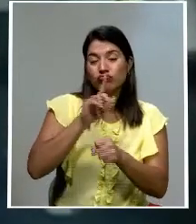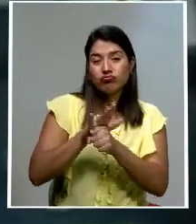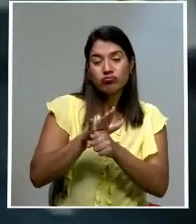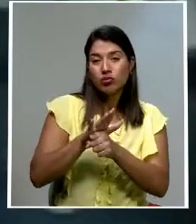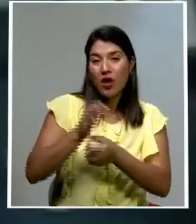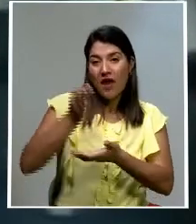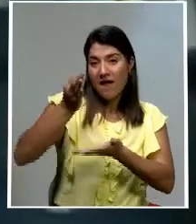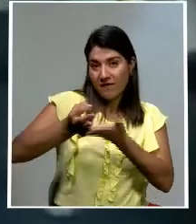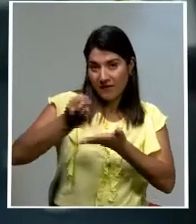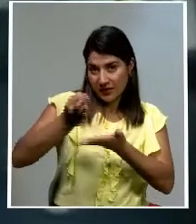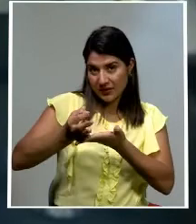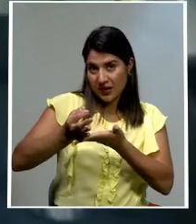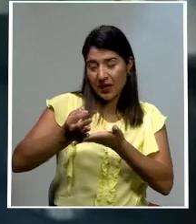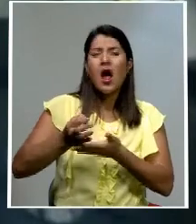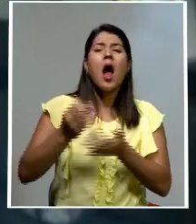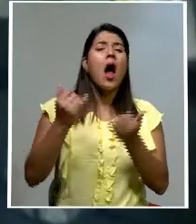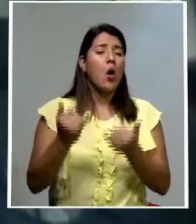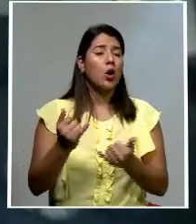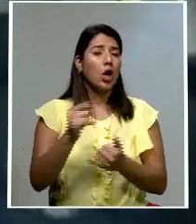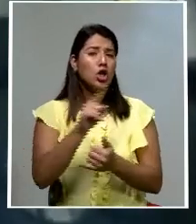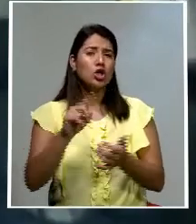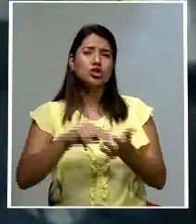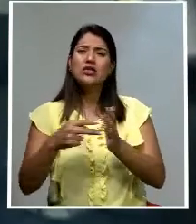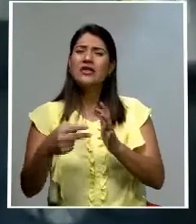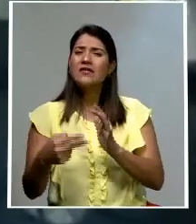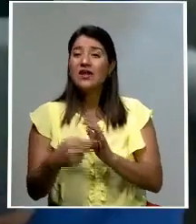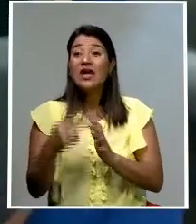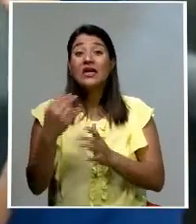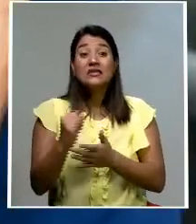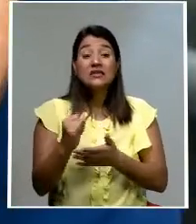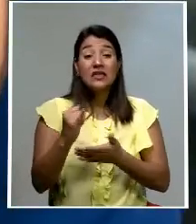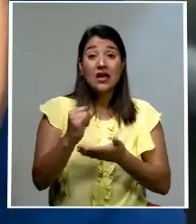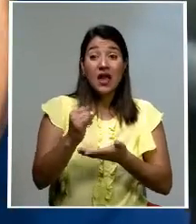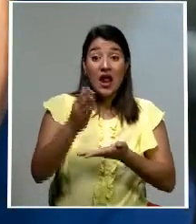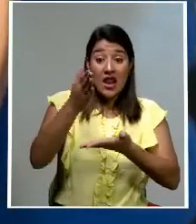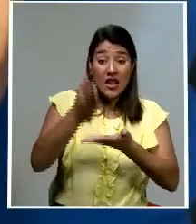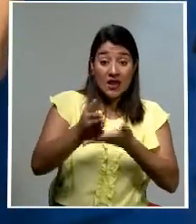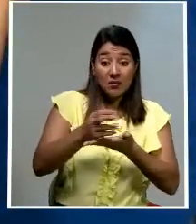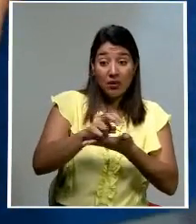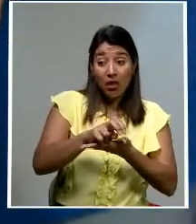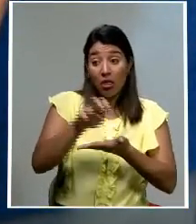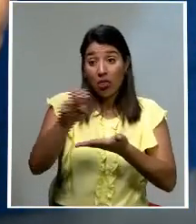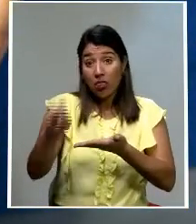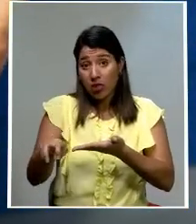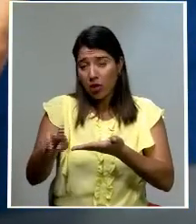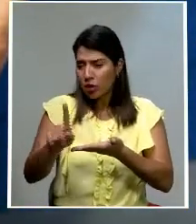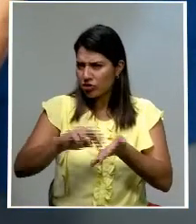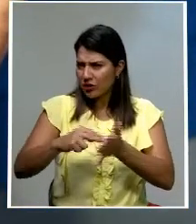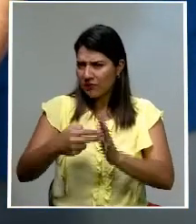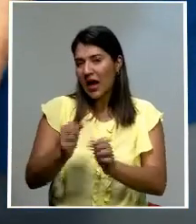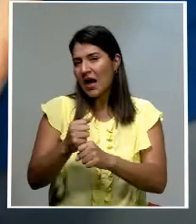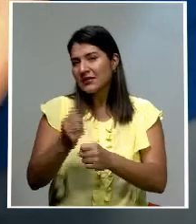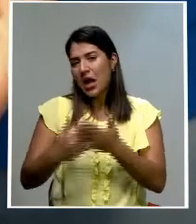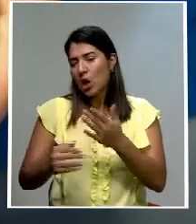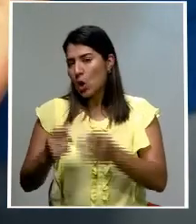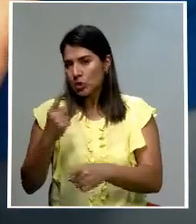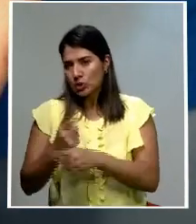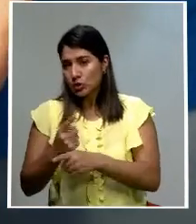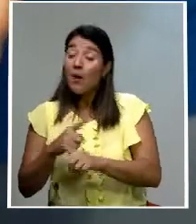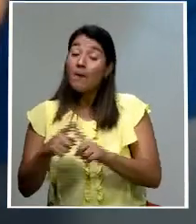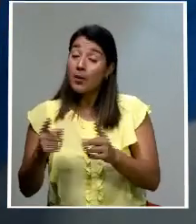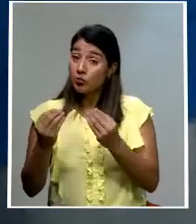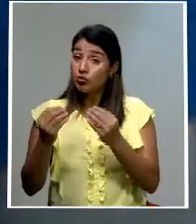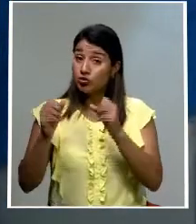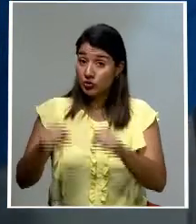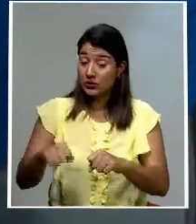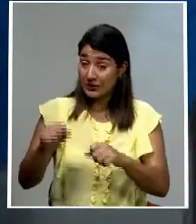que rompen los cercos perimetrales, que tienen tobillera, lo hacen para cometer delitos. El Ministerio de Justicia indicó mediante un comunicado de prensa que el total